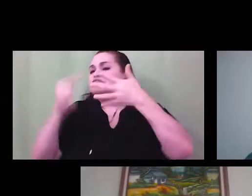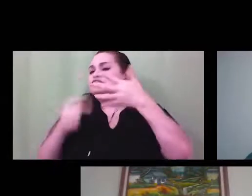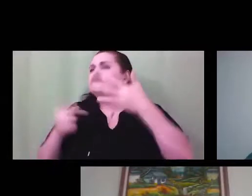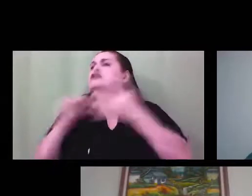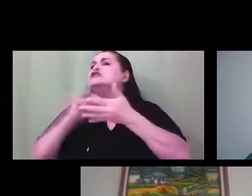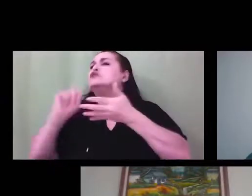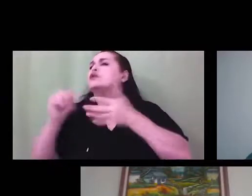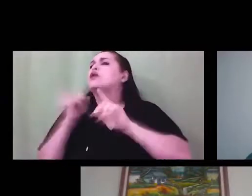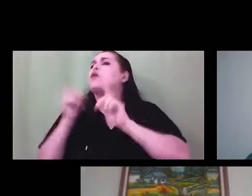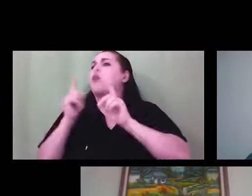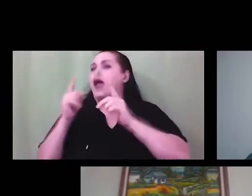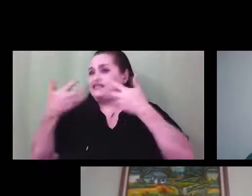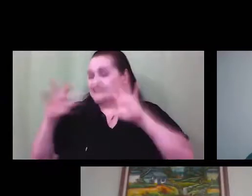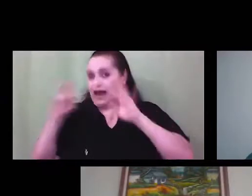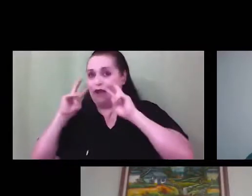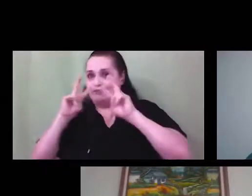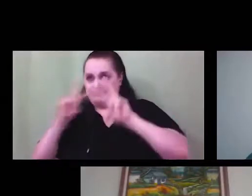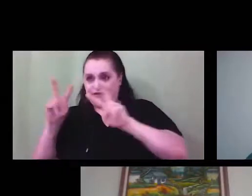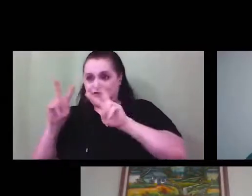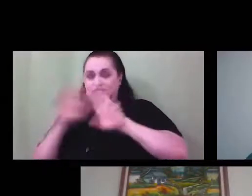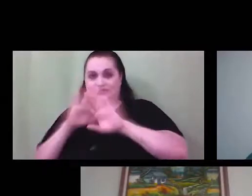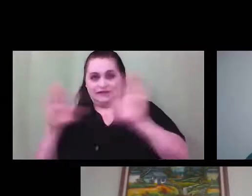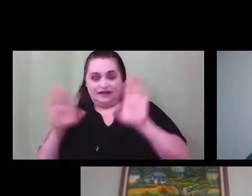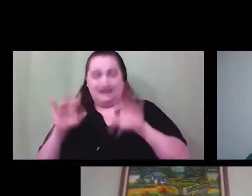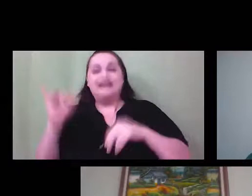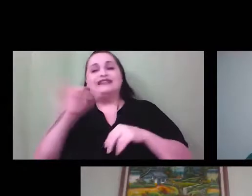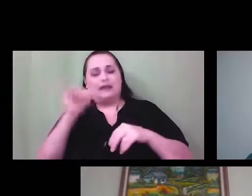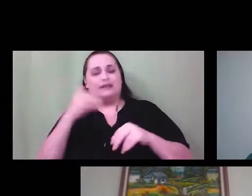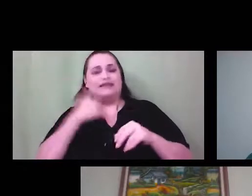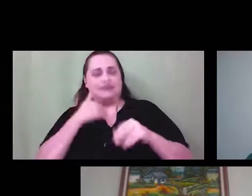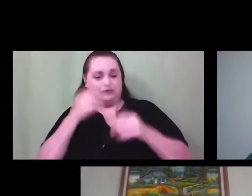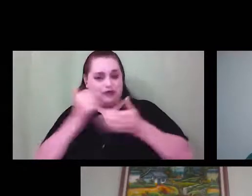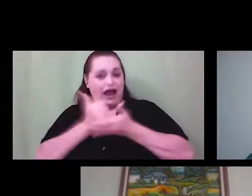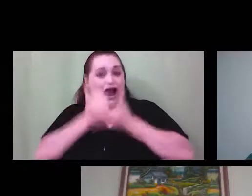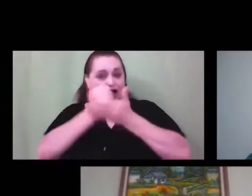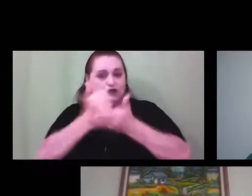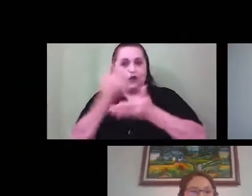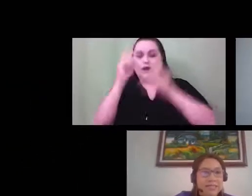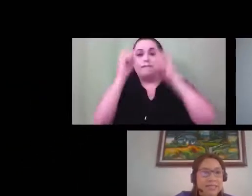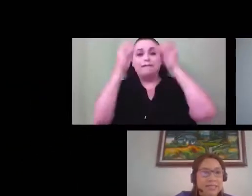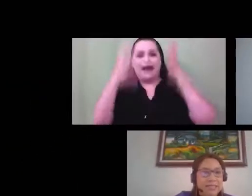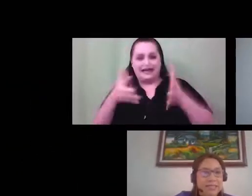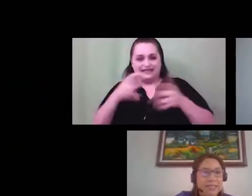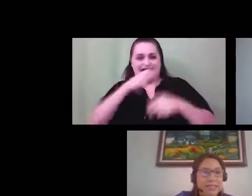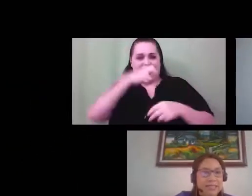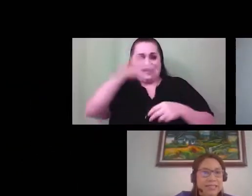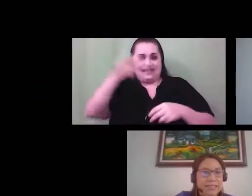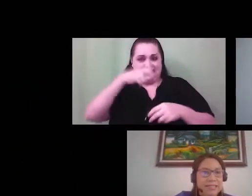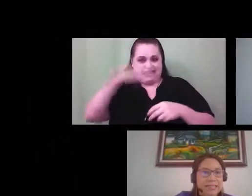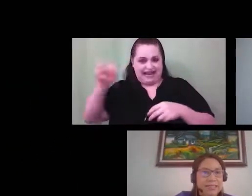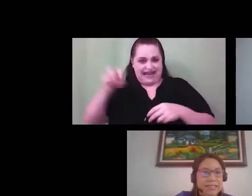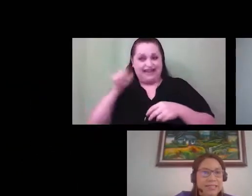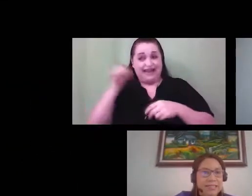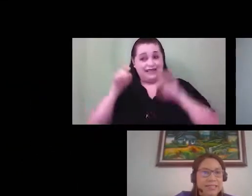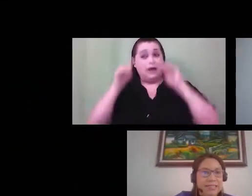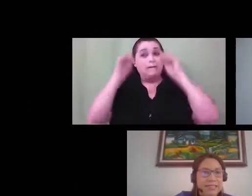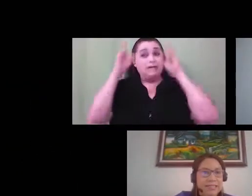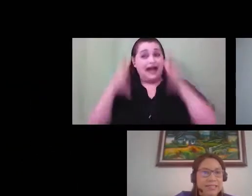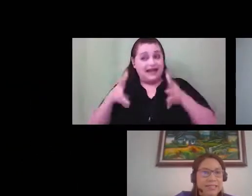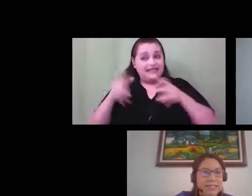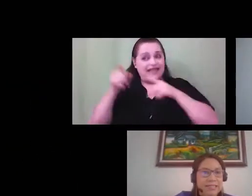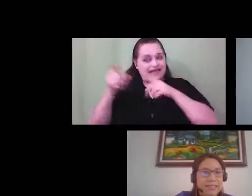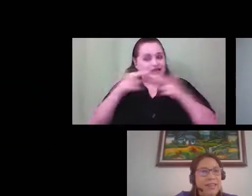y yo habíamos validado y también contamos ahí con la ayuda de una maestra itinerante. Esa maestra ya después se